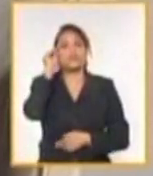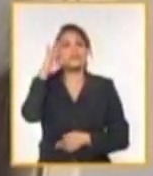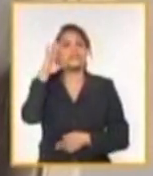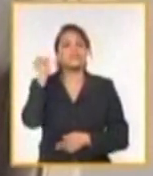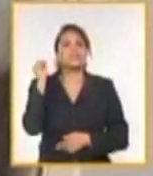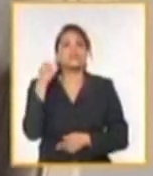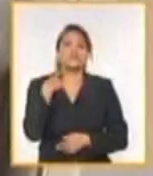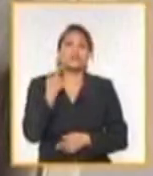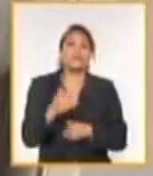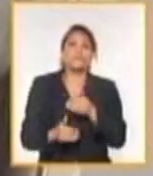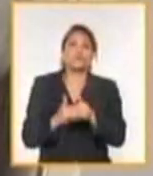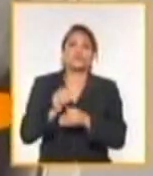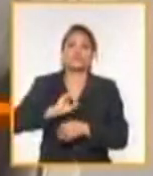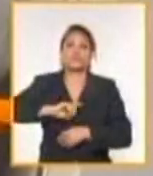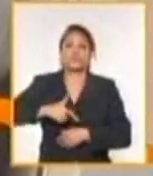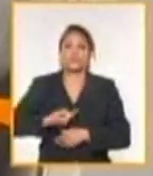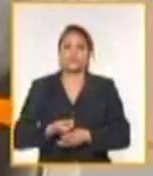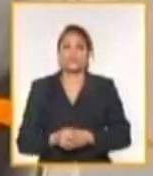los procesos culturales, ¿no?